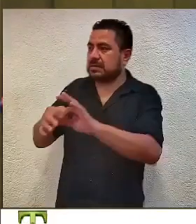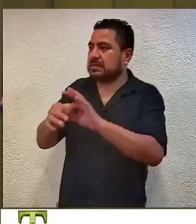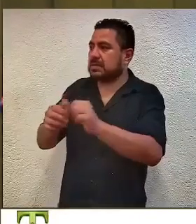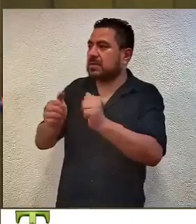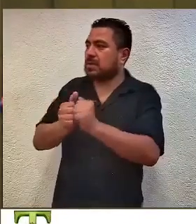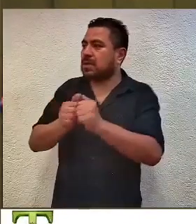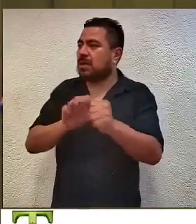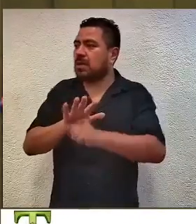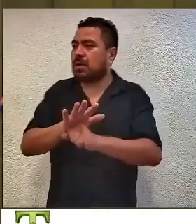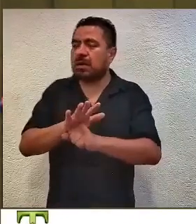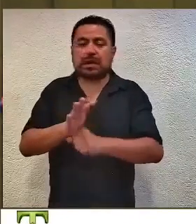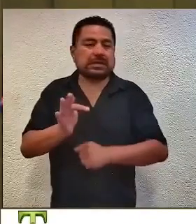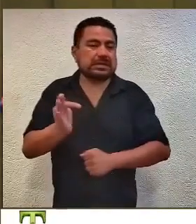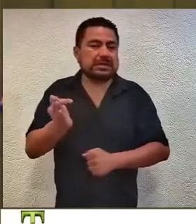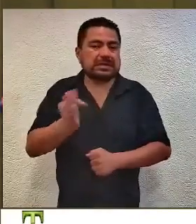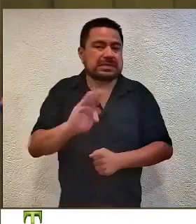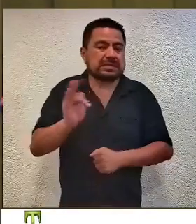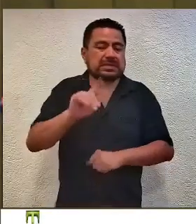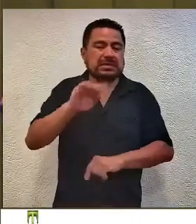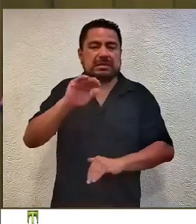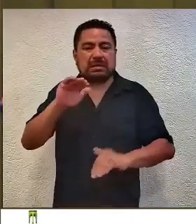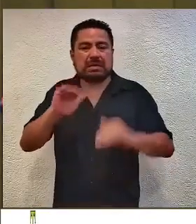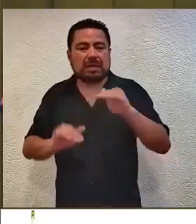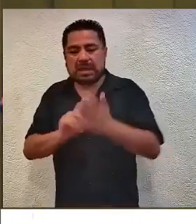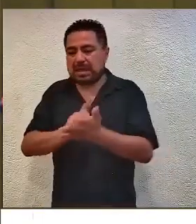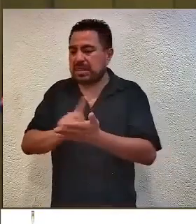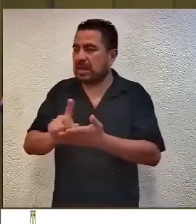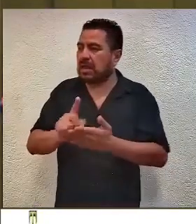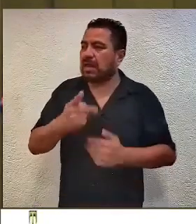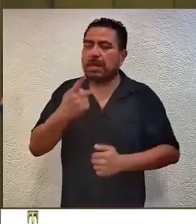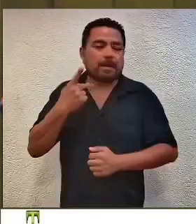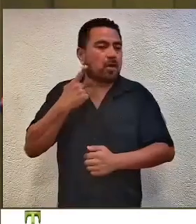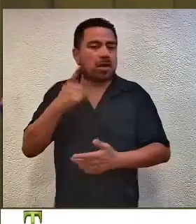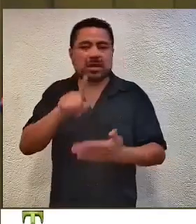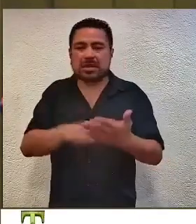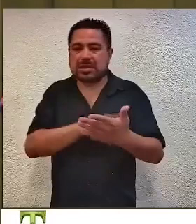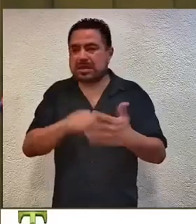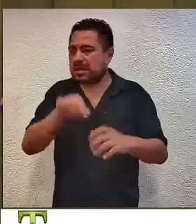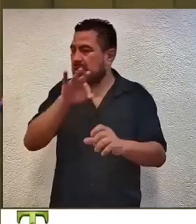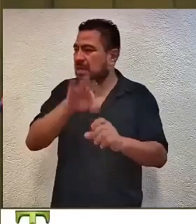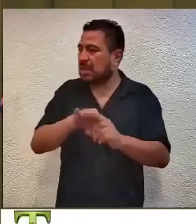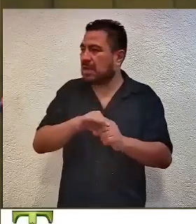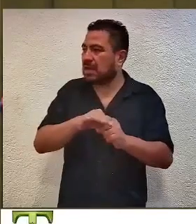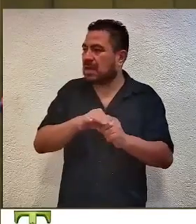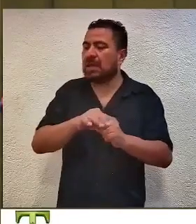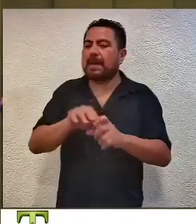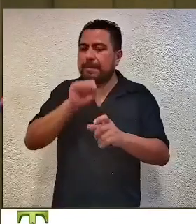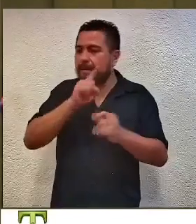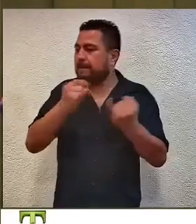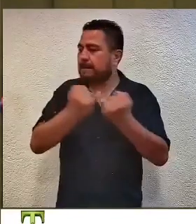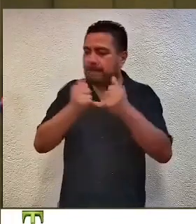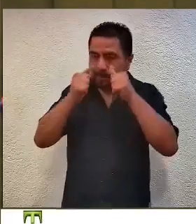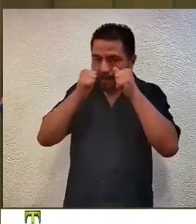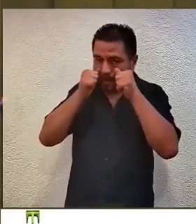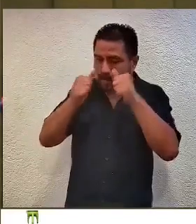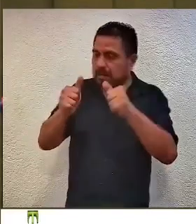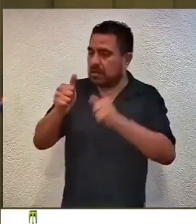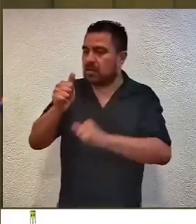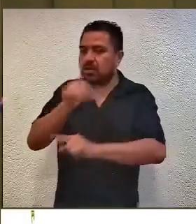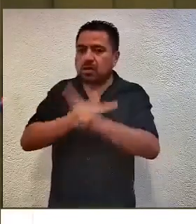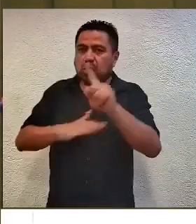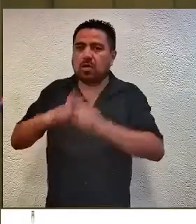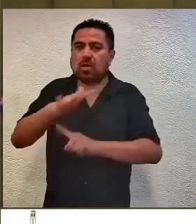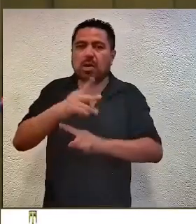una posible vulneración a un derecho político electoral y atendiendo al contexto en